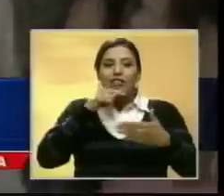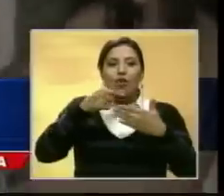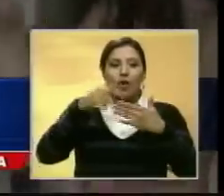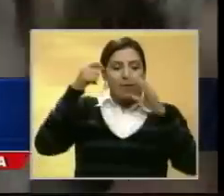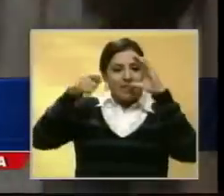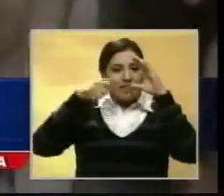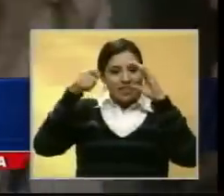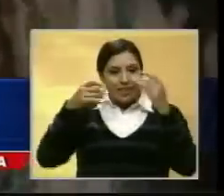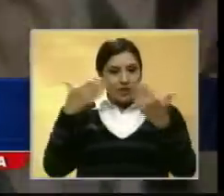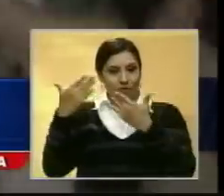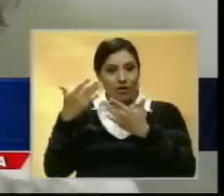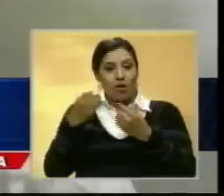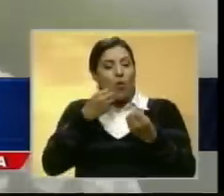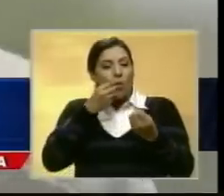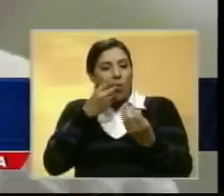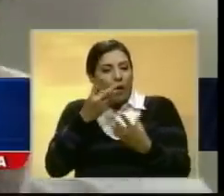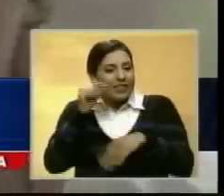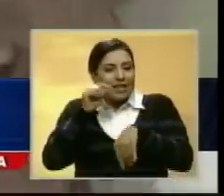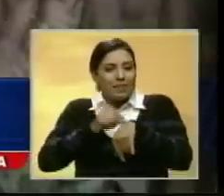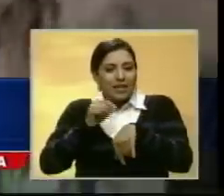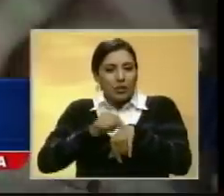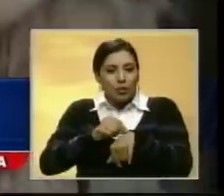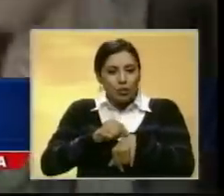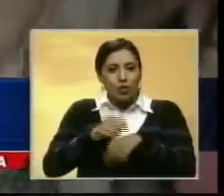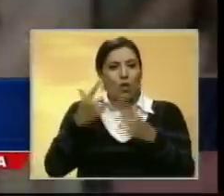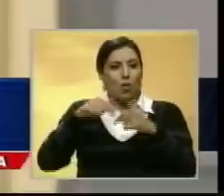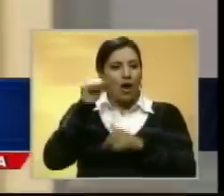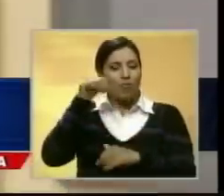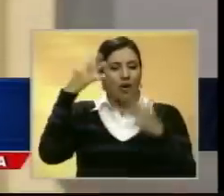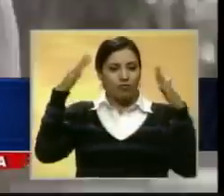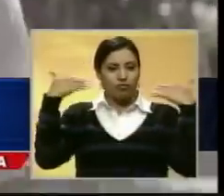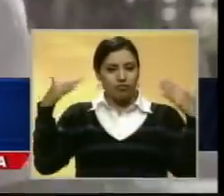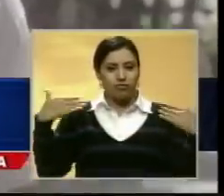video. Los detalles con Carolina Zulbarán.